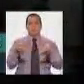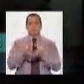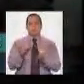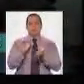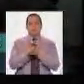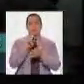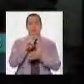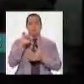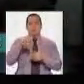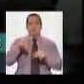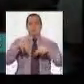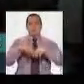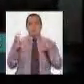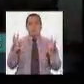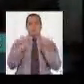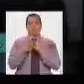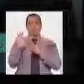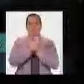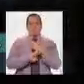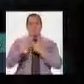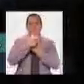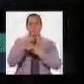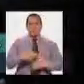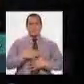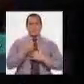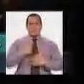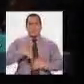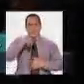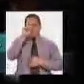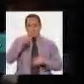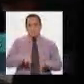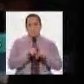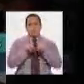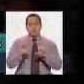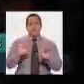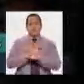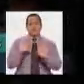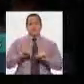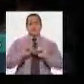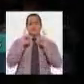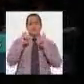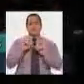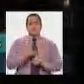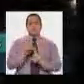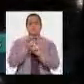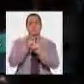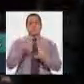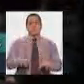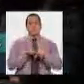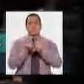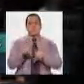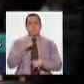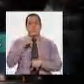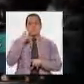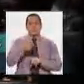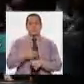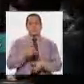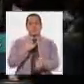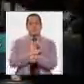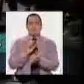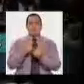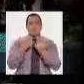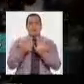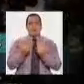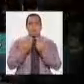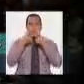de Guántara. Ha dicho que la reunión fue para defender los intereses de la nación y no se cocinaba un interés particular. También se va a denunciar penalmente